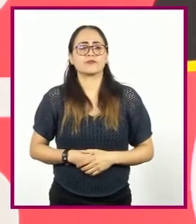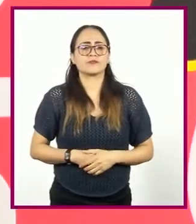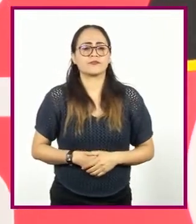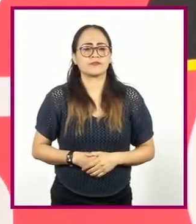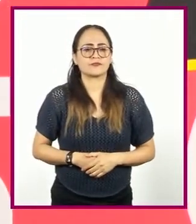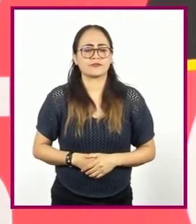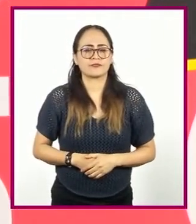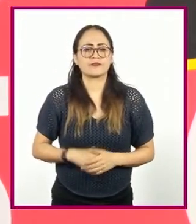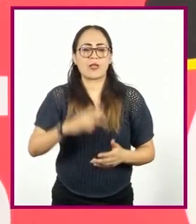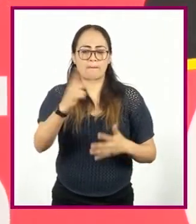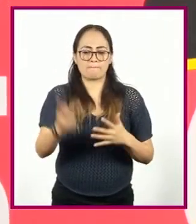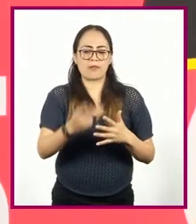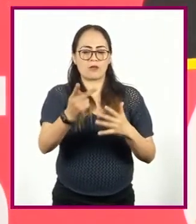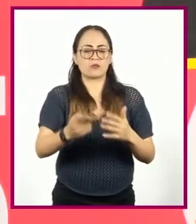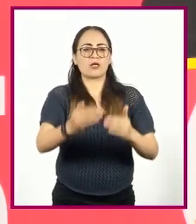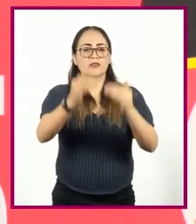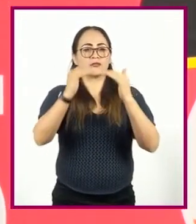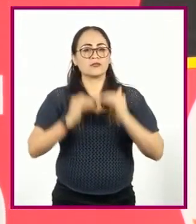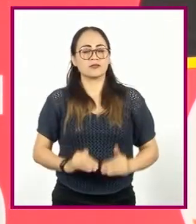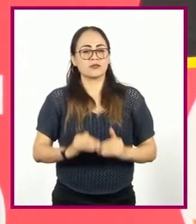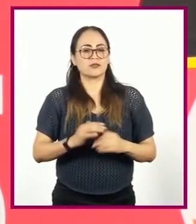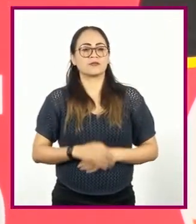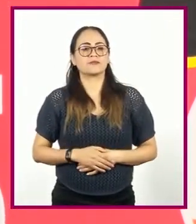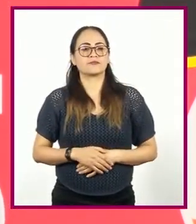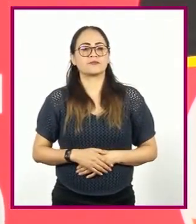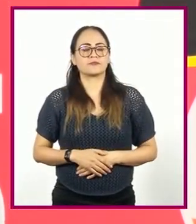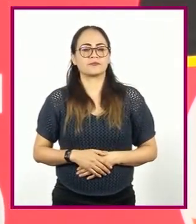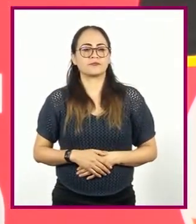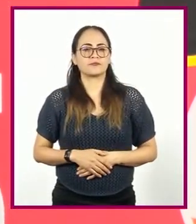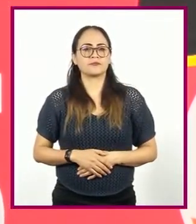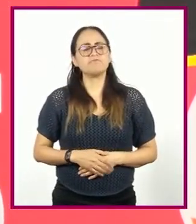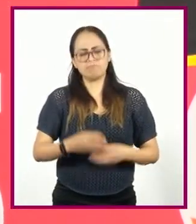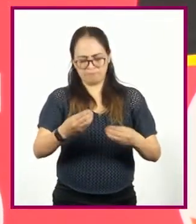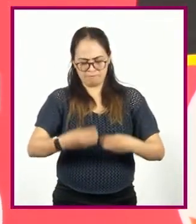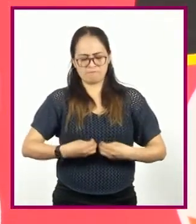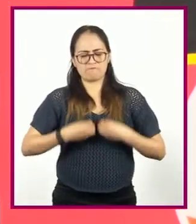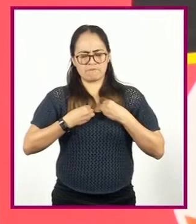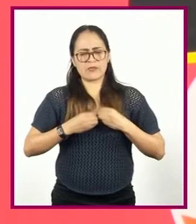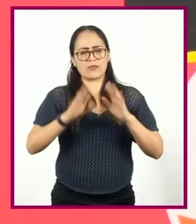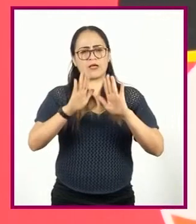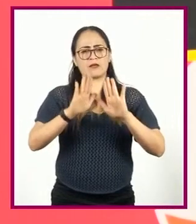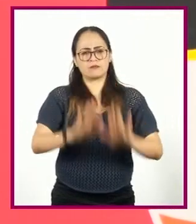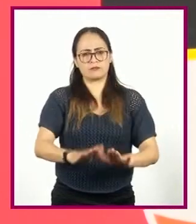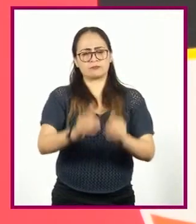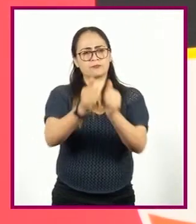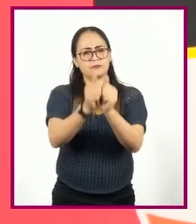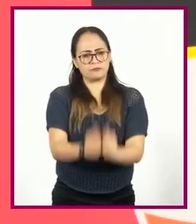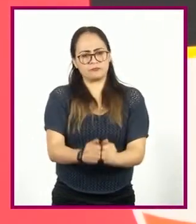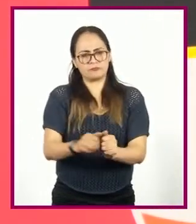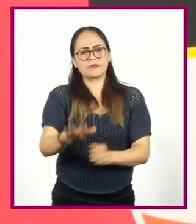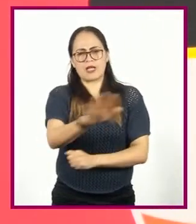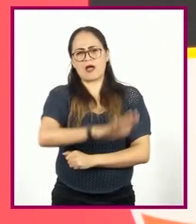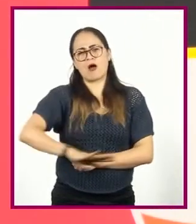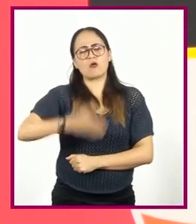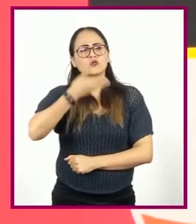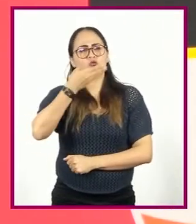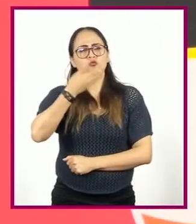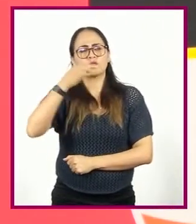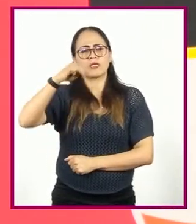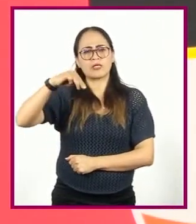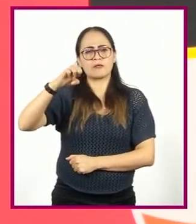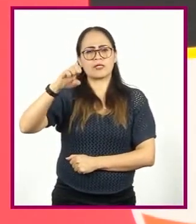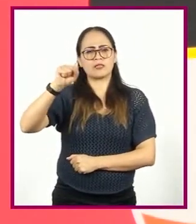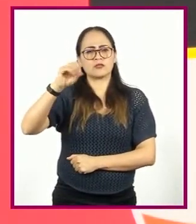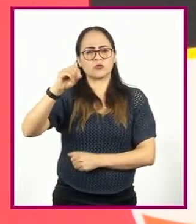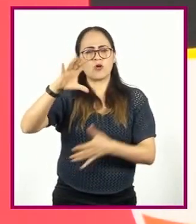Vamos con la siguiente pregunta. Si bien la vida sedentaria se generalizó por toda Mesoamérica, en otras